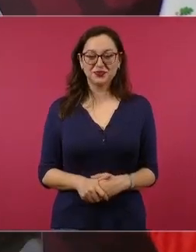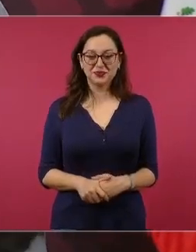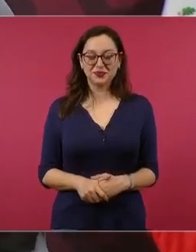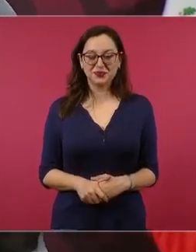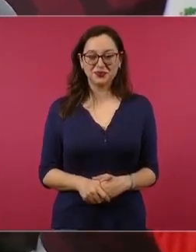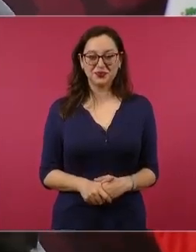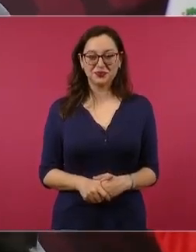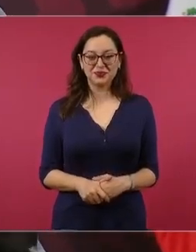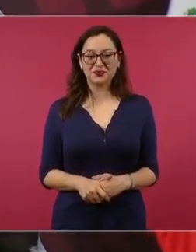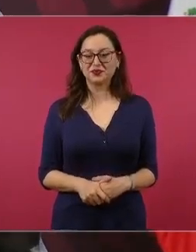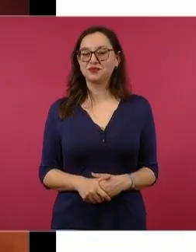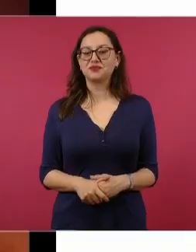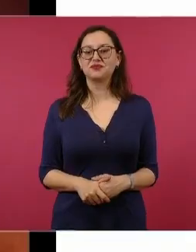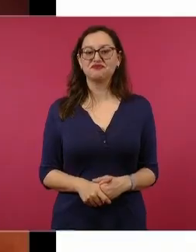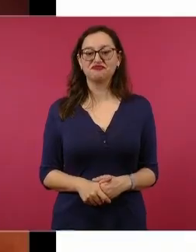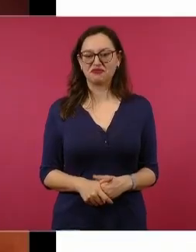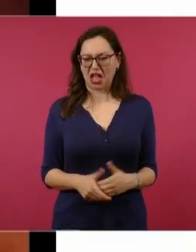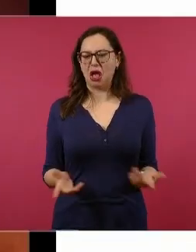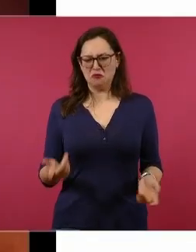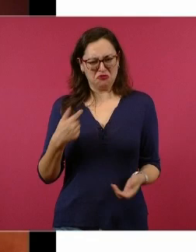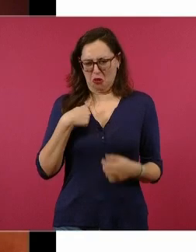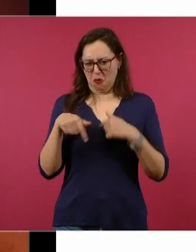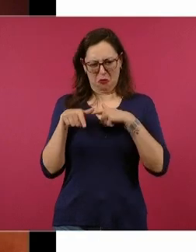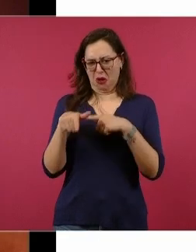O sea que aquí nos vamos a seguir encontrando.